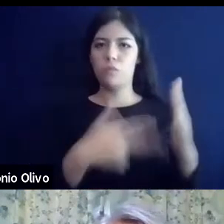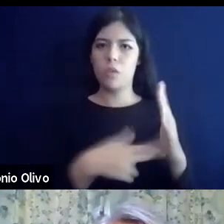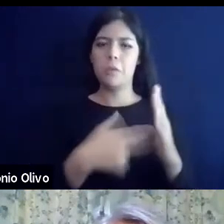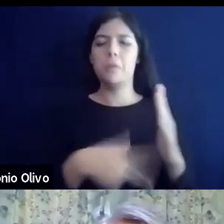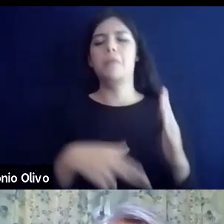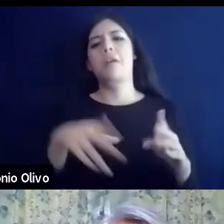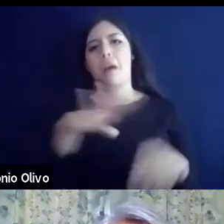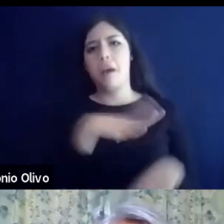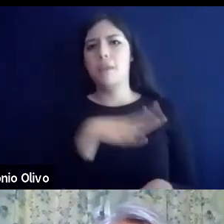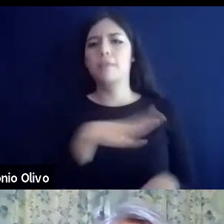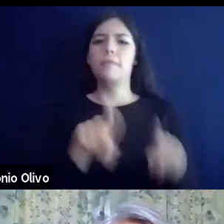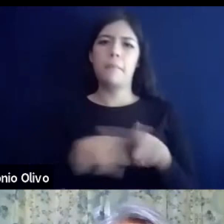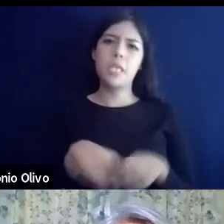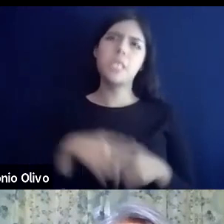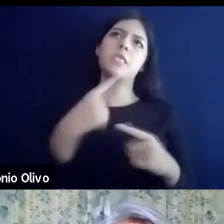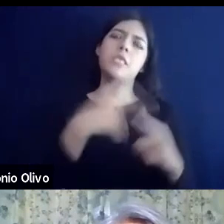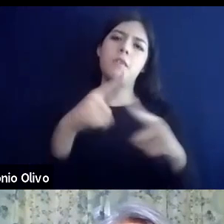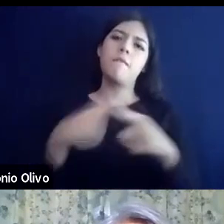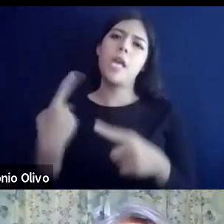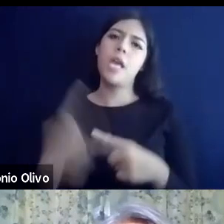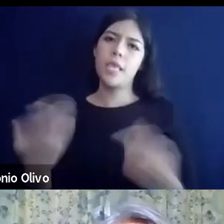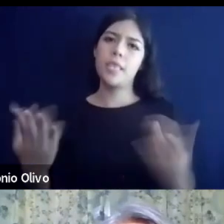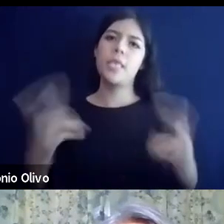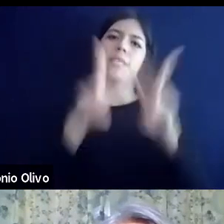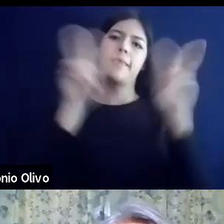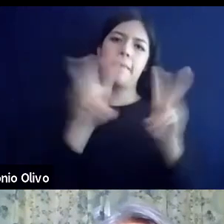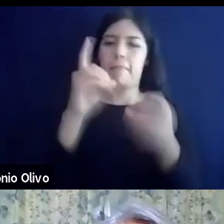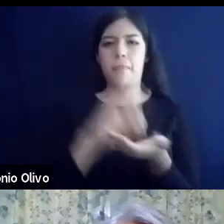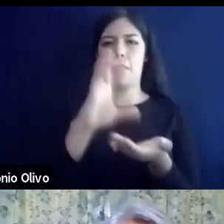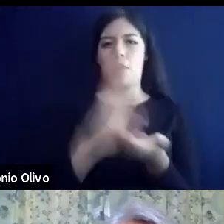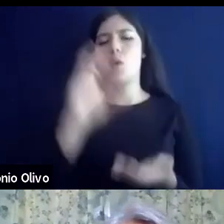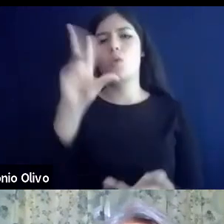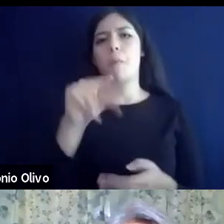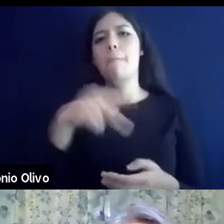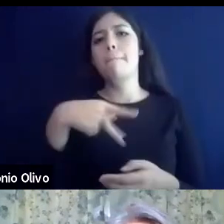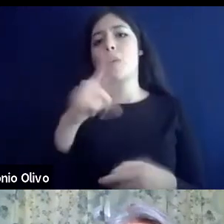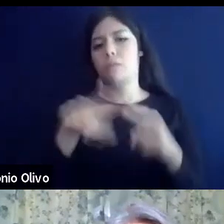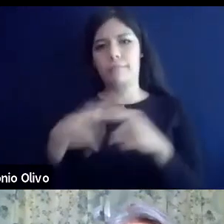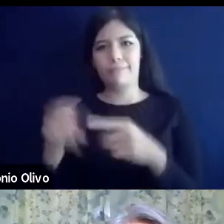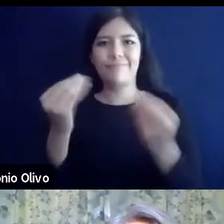no sea el tema sobre discapacidad, también se las haremos llegar. Muchas gracias y que